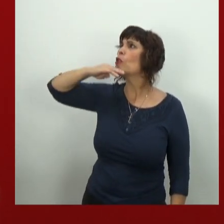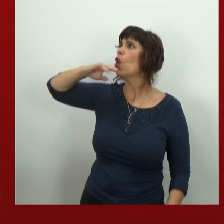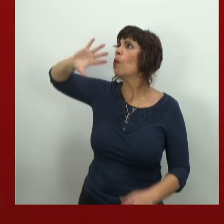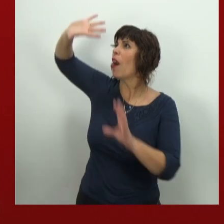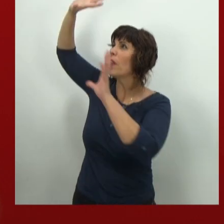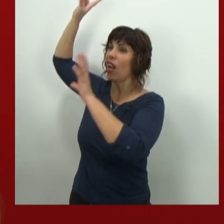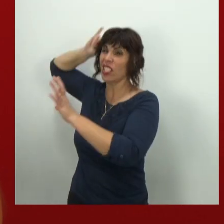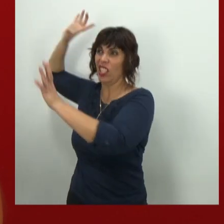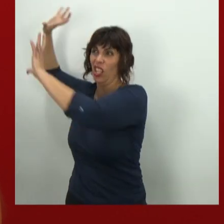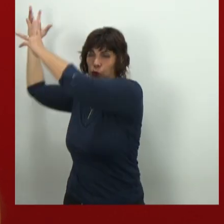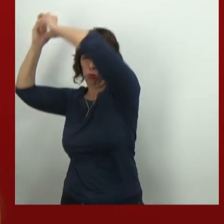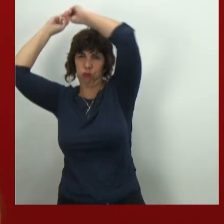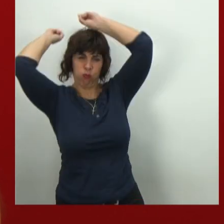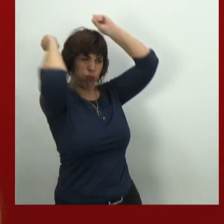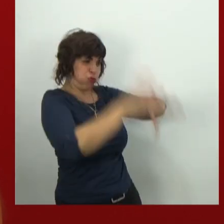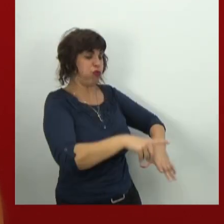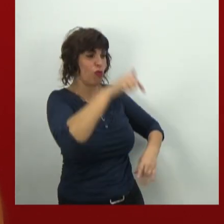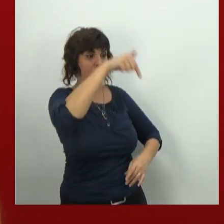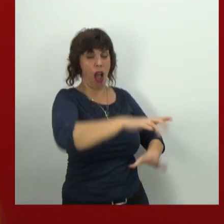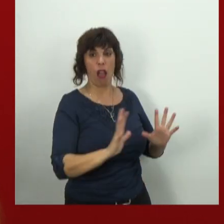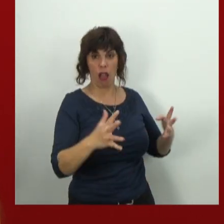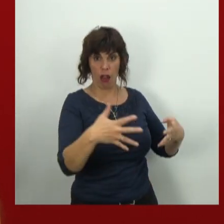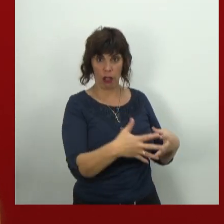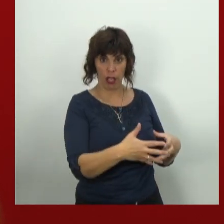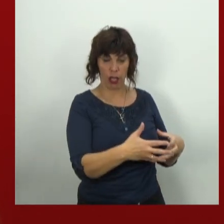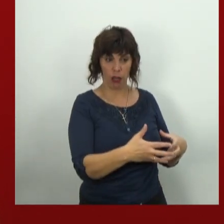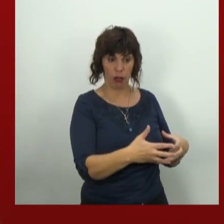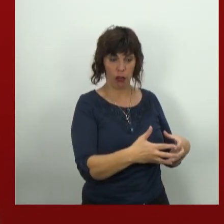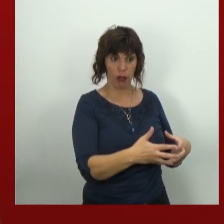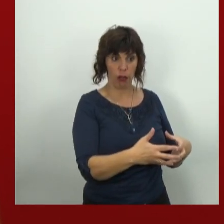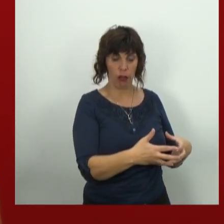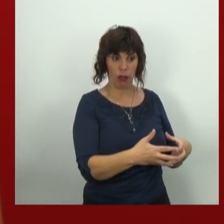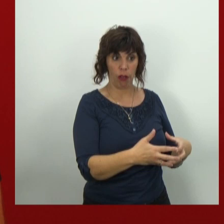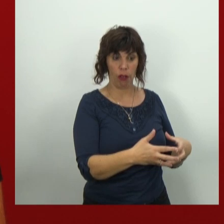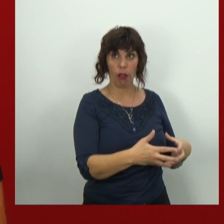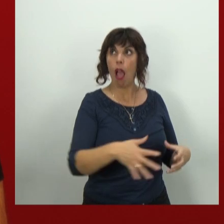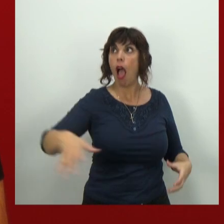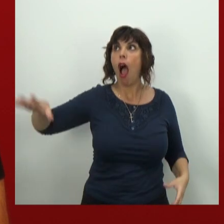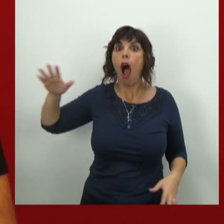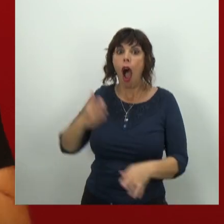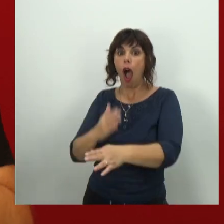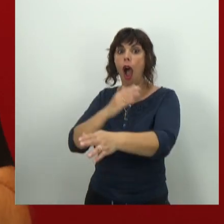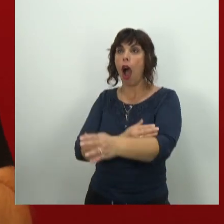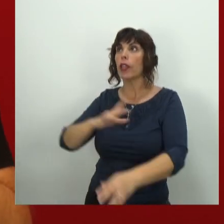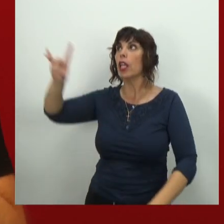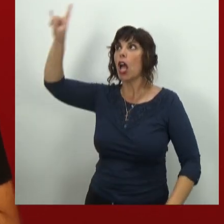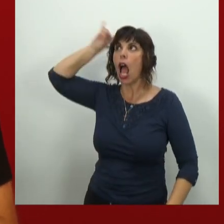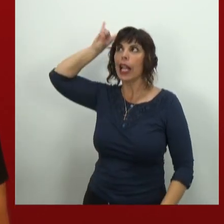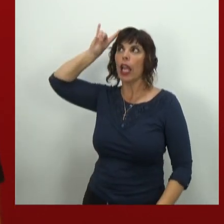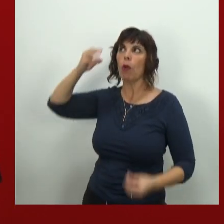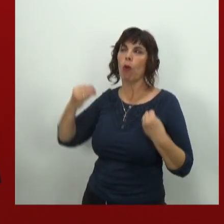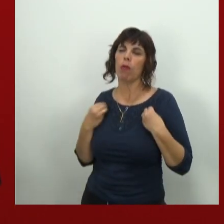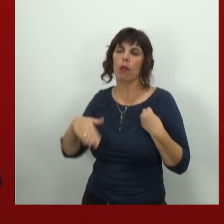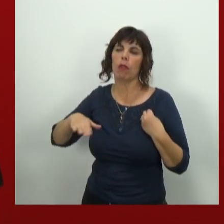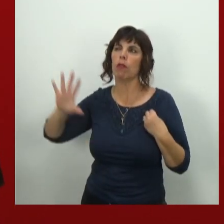a la tierra. El cielo se descargó del diablo. Y cuando cayó a